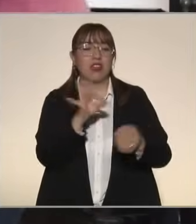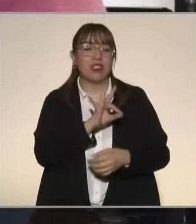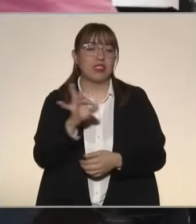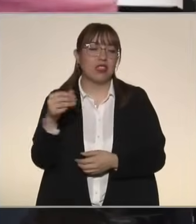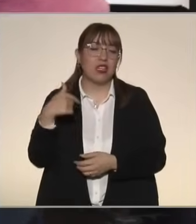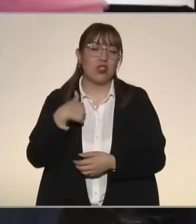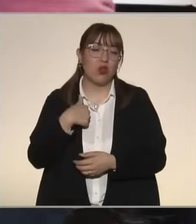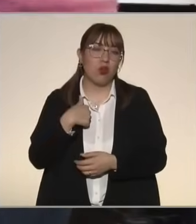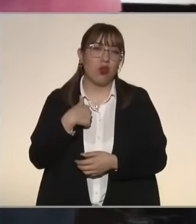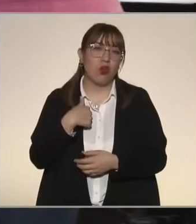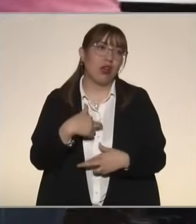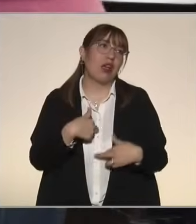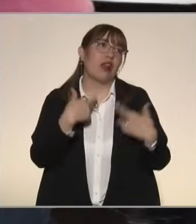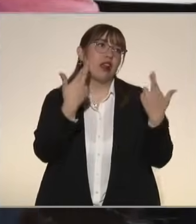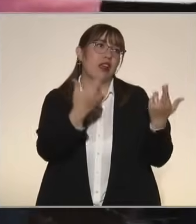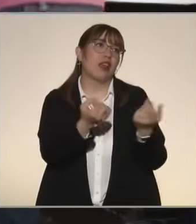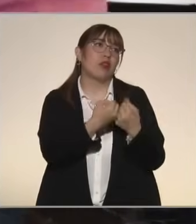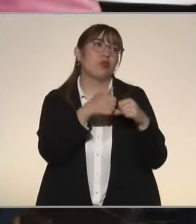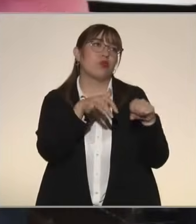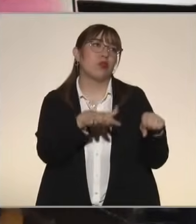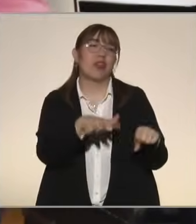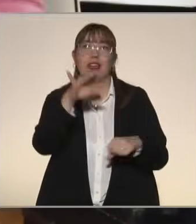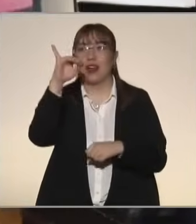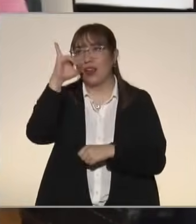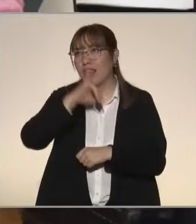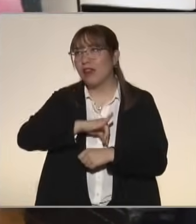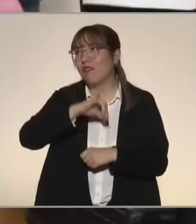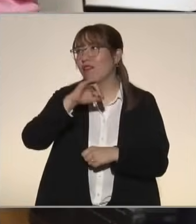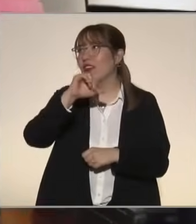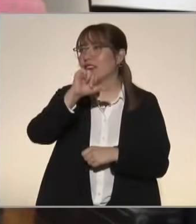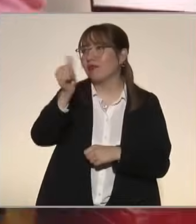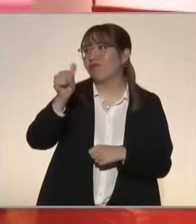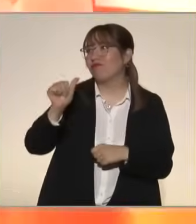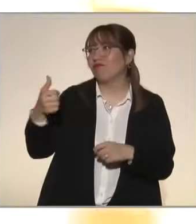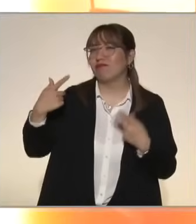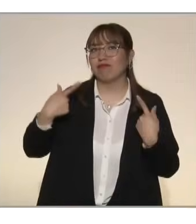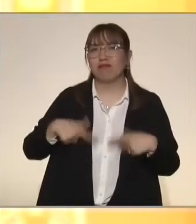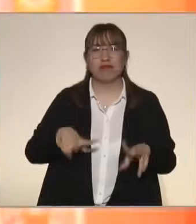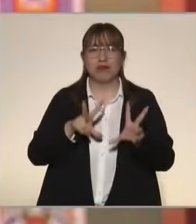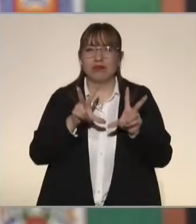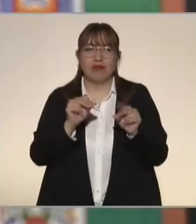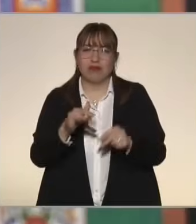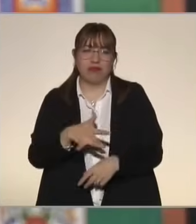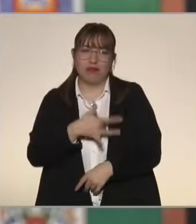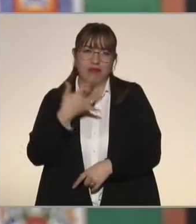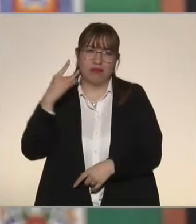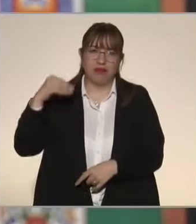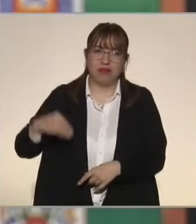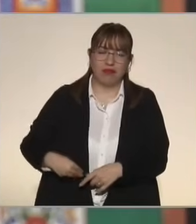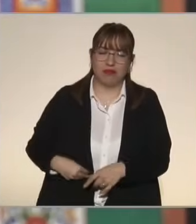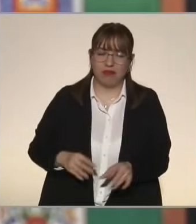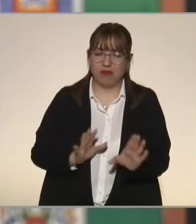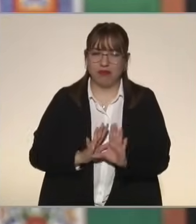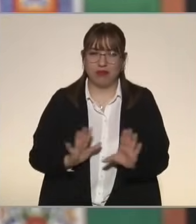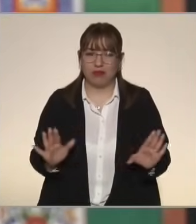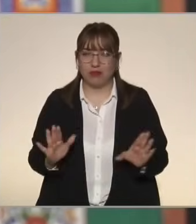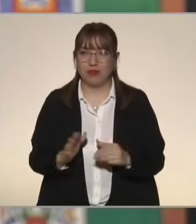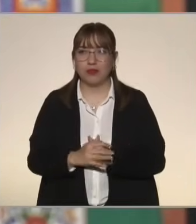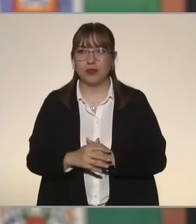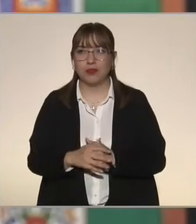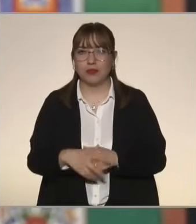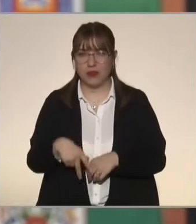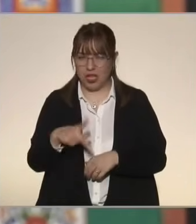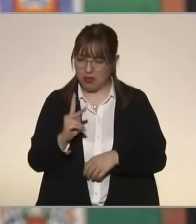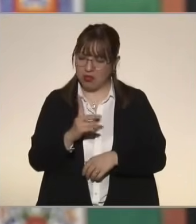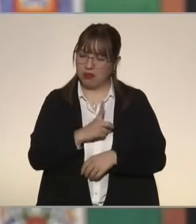con la suegra, el jefe o con alguien más, no nos vamos a culpar. Y bueno, vamos a tratar de tomarlo lo